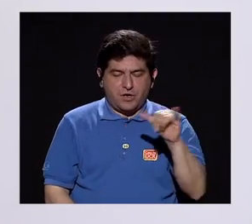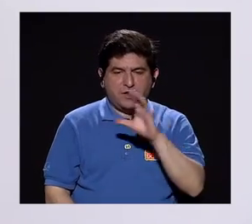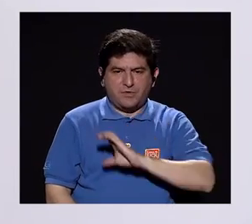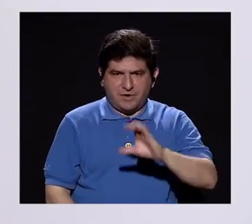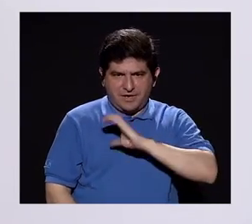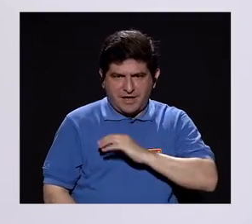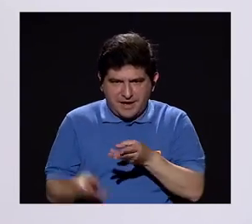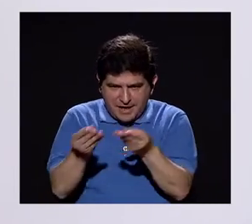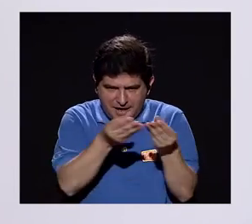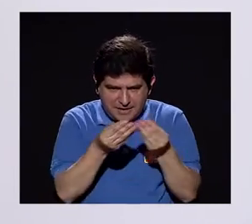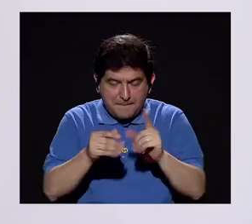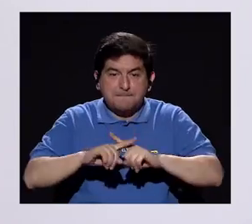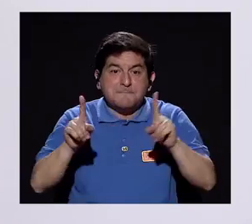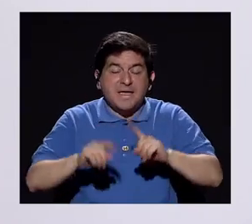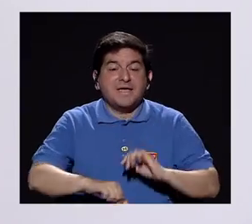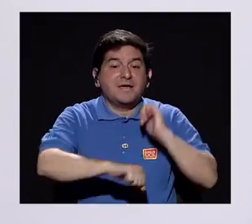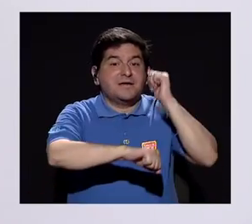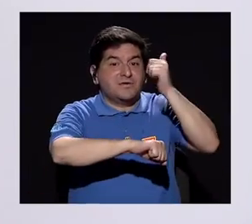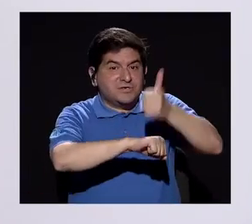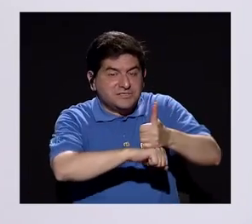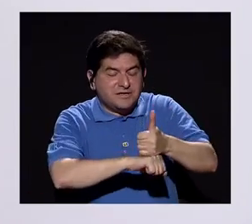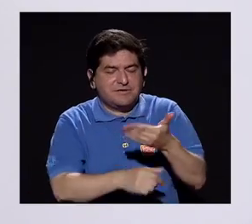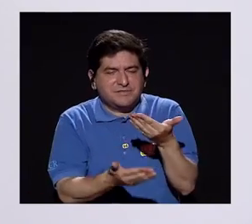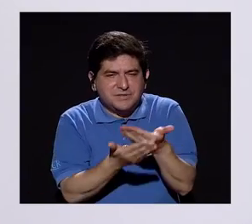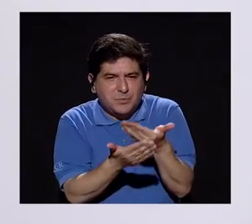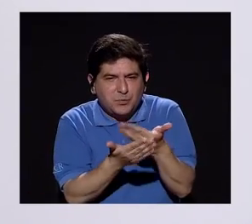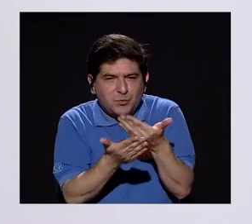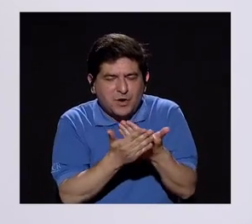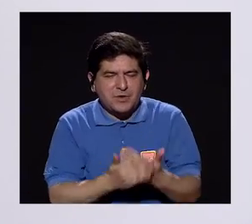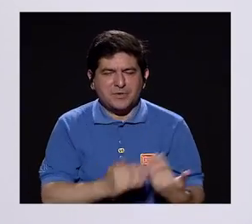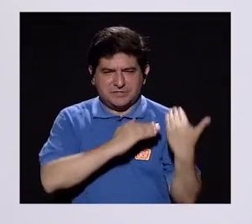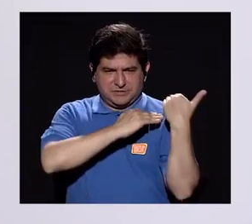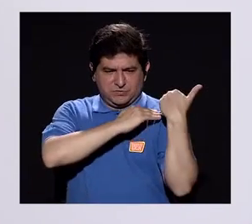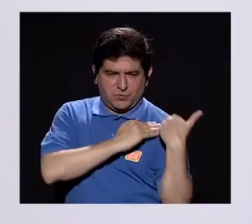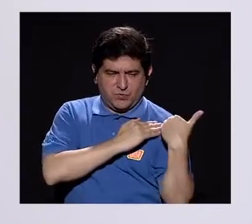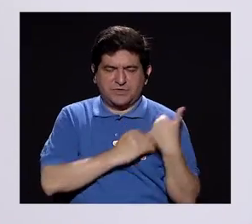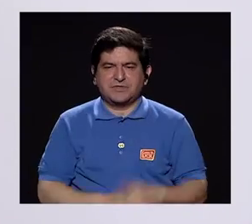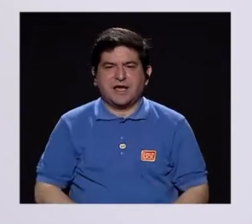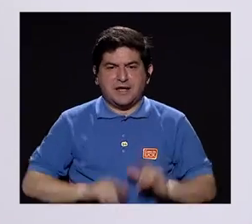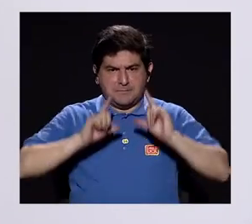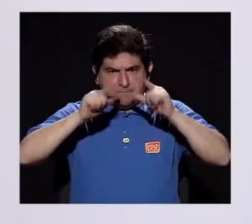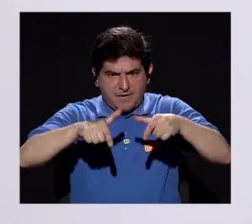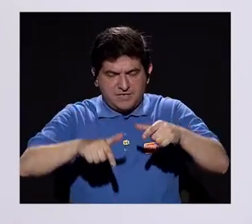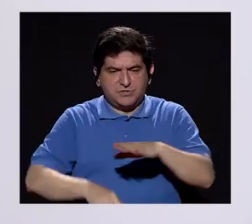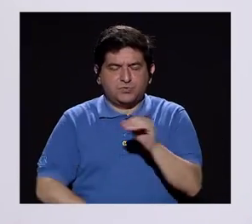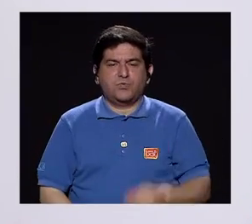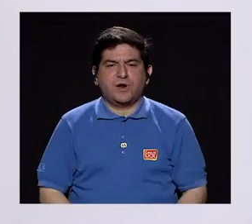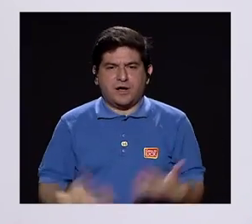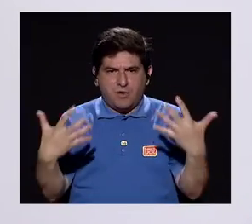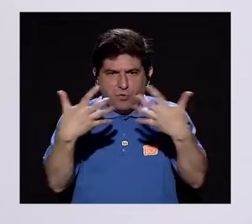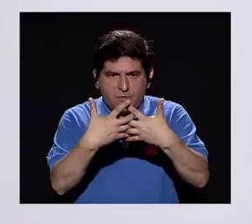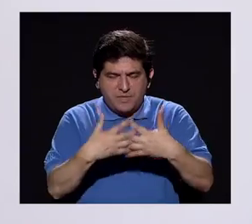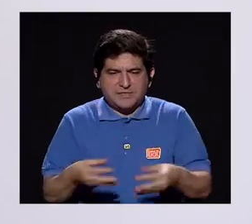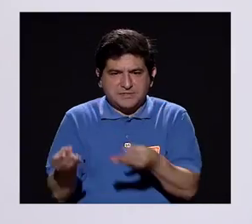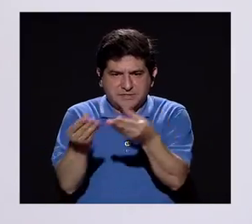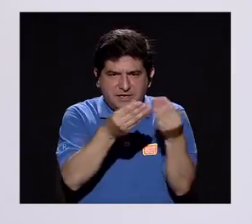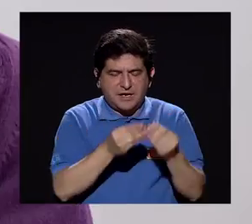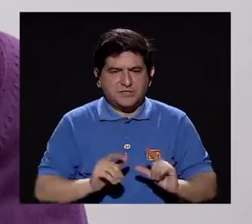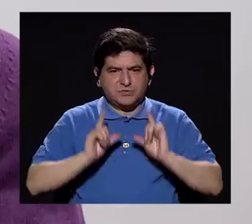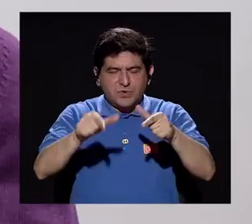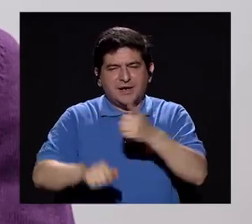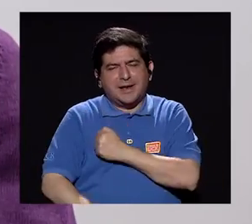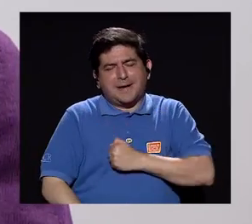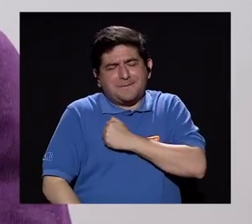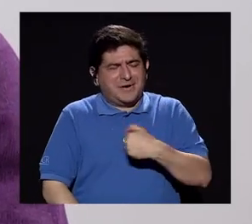caracterizamos eso sí el material verdad hicimos ensayos de resistencia a la basura a la interacción sólo basura rafael